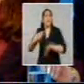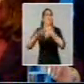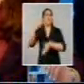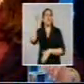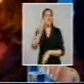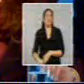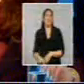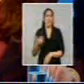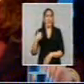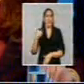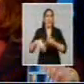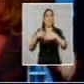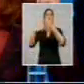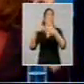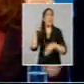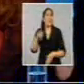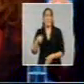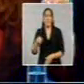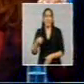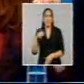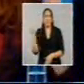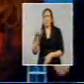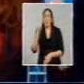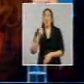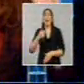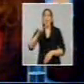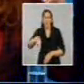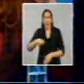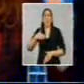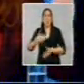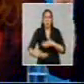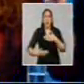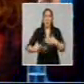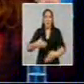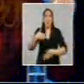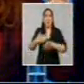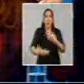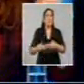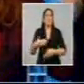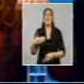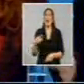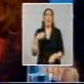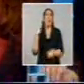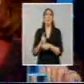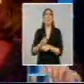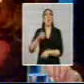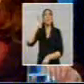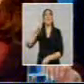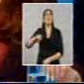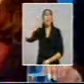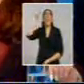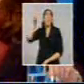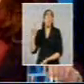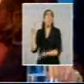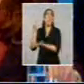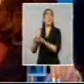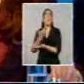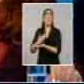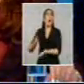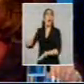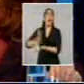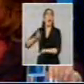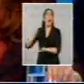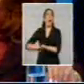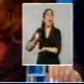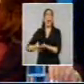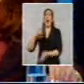país, el progreso y el adelanto no pueden estar a tiro de decreto, tienen que pasar por el